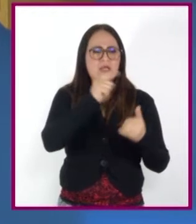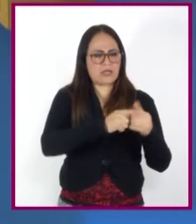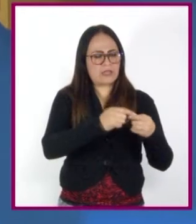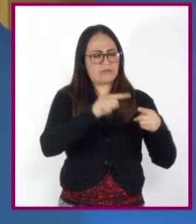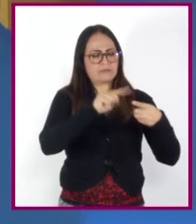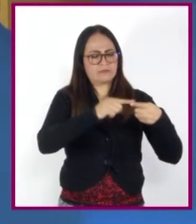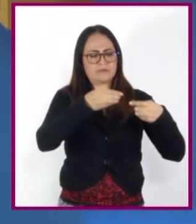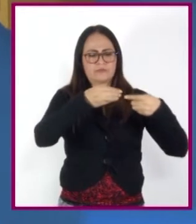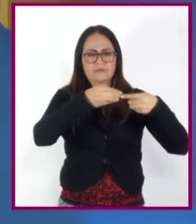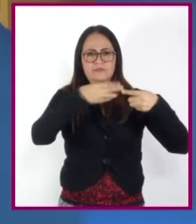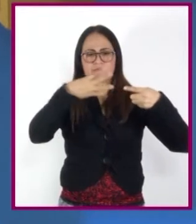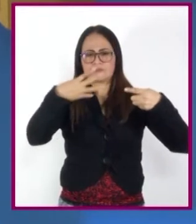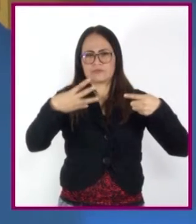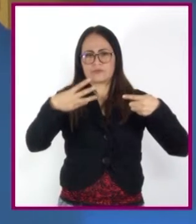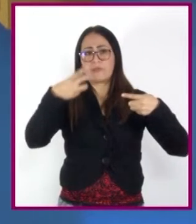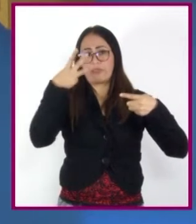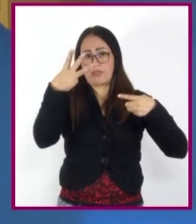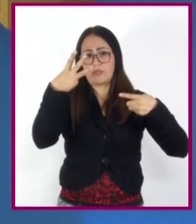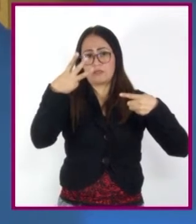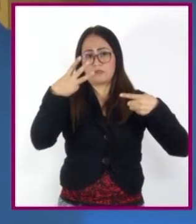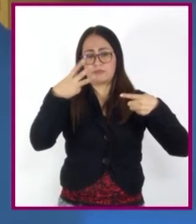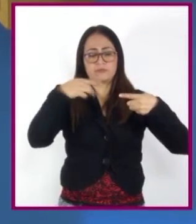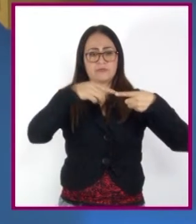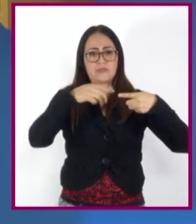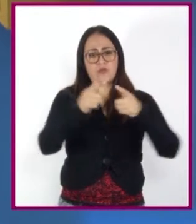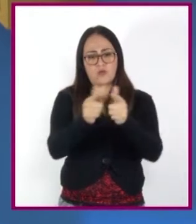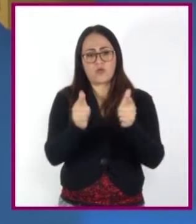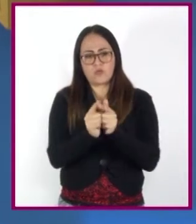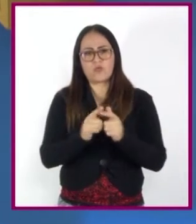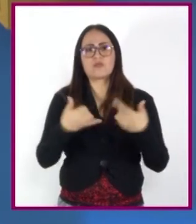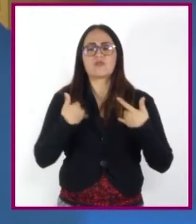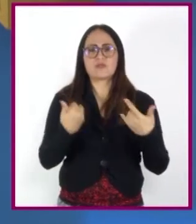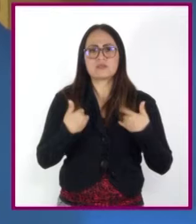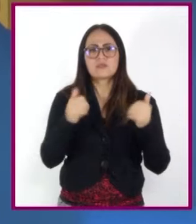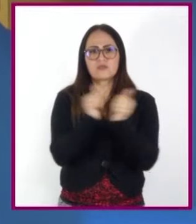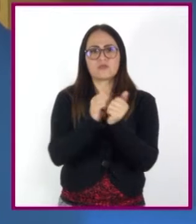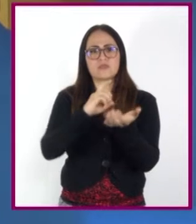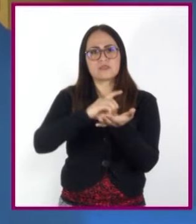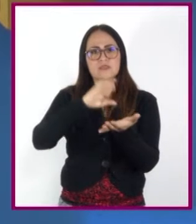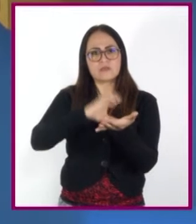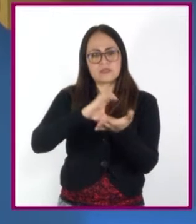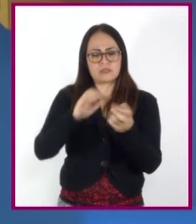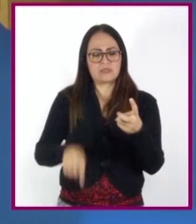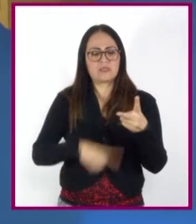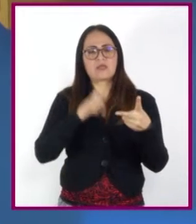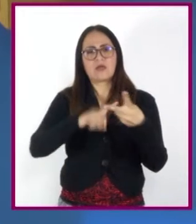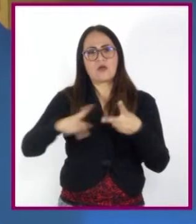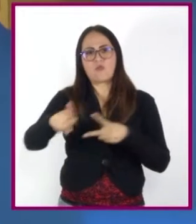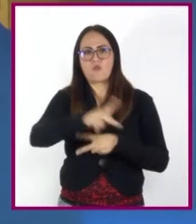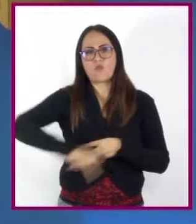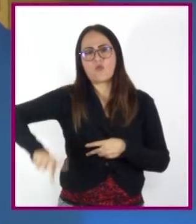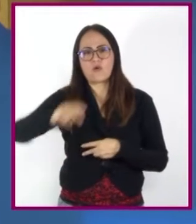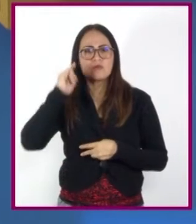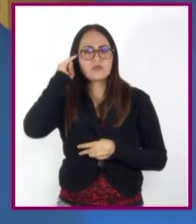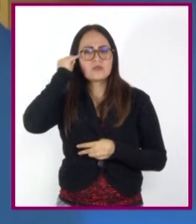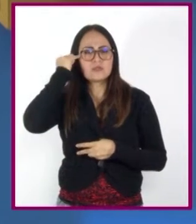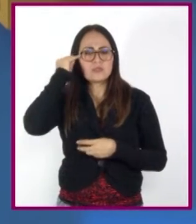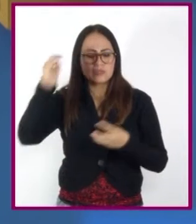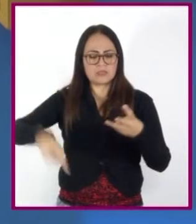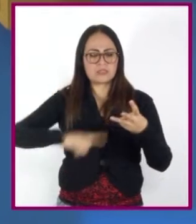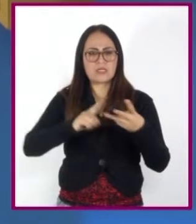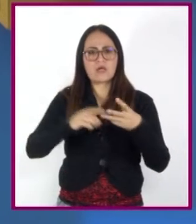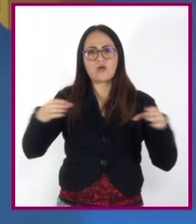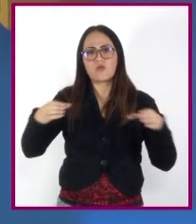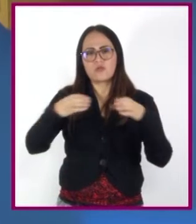centraremos en esta ocasión. Adolescentes con discapacidad, de pueblos originarios y de la